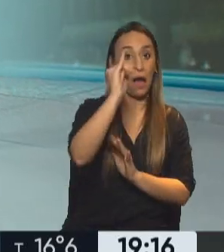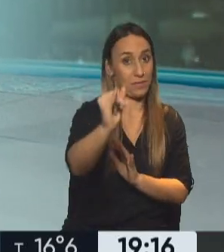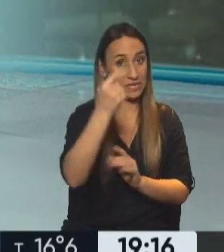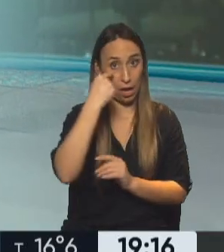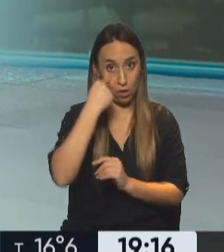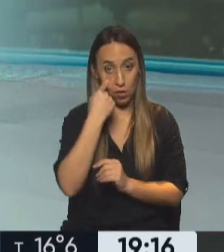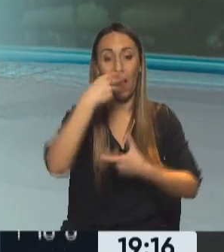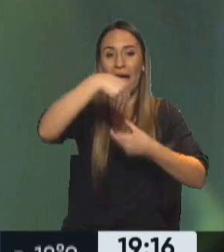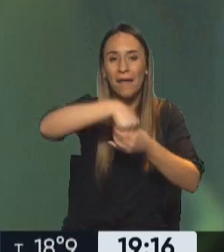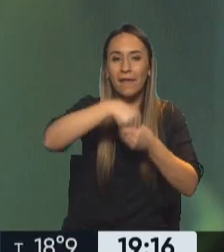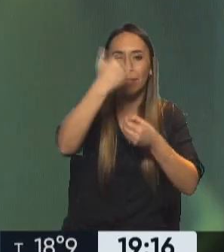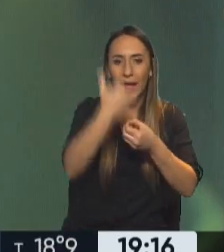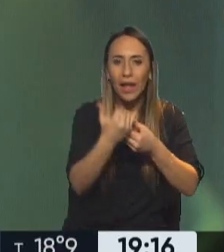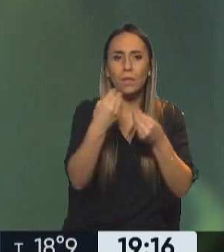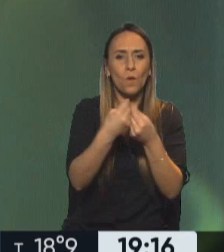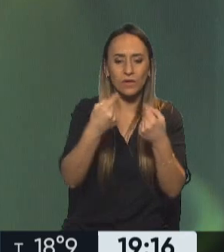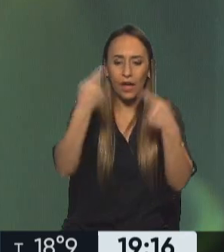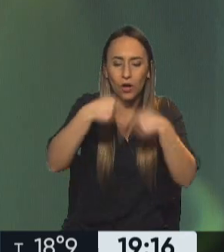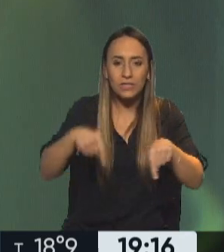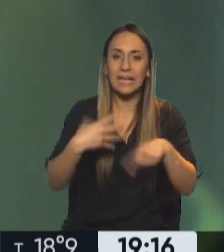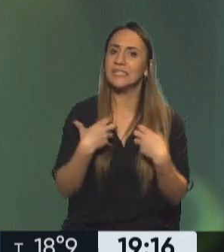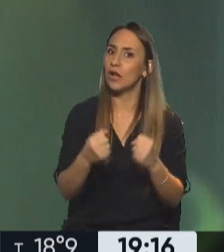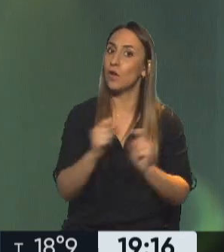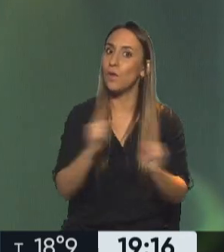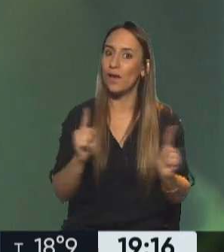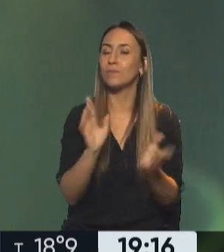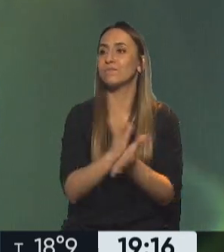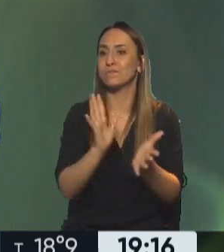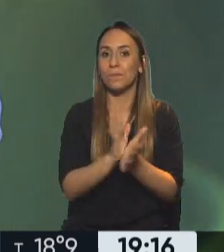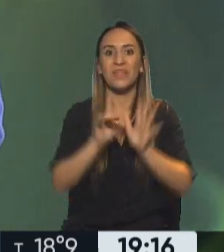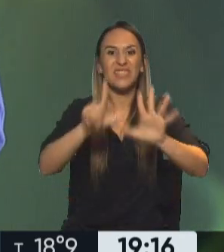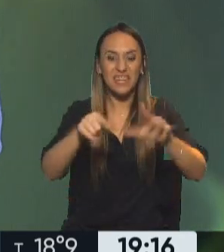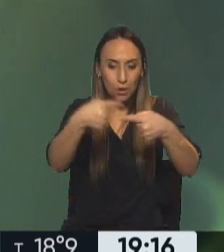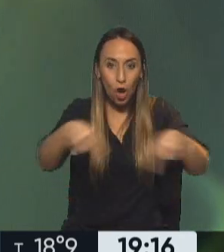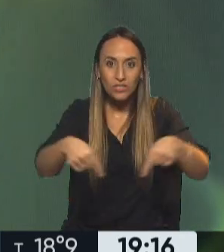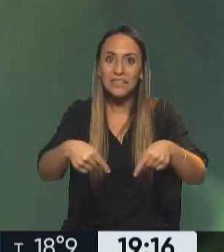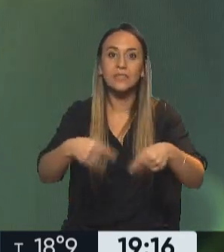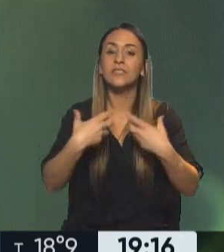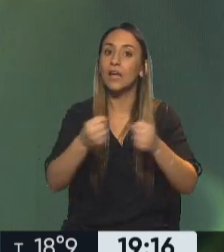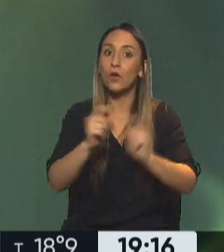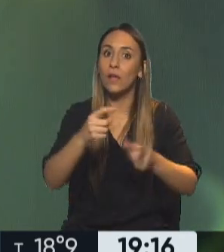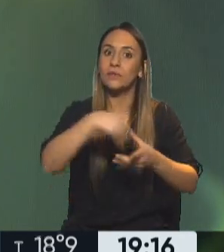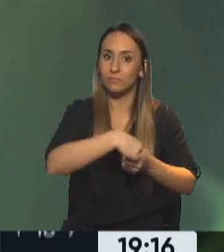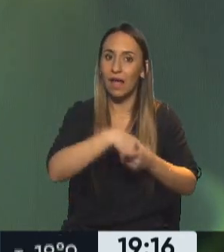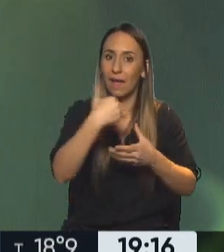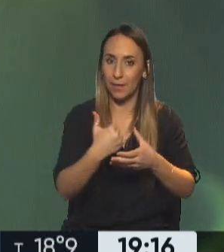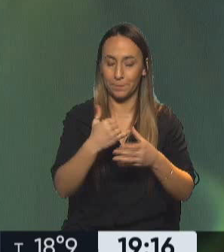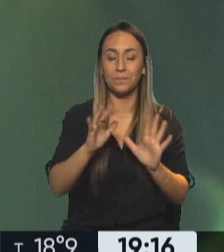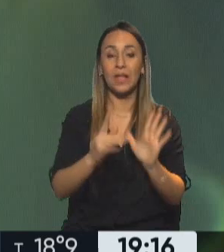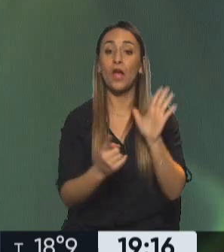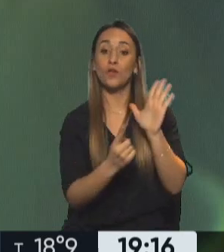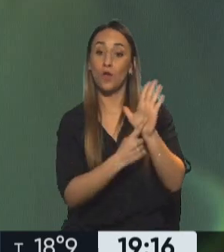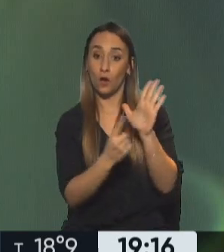cuánto contenido no saludable tienen, ¿no es cierto? Perfecto. La norma realmente, como decíamos, es una